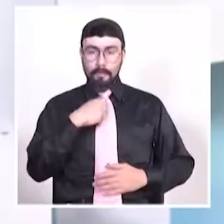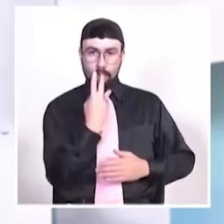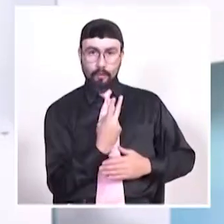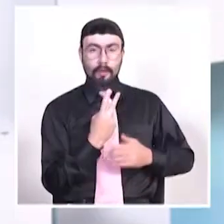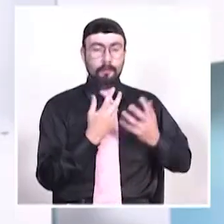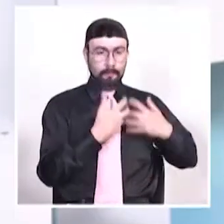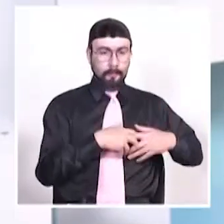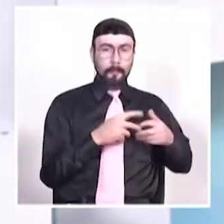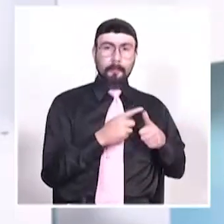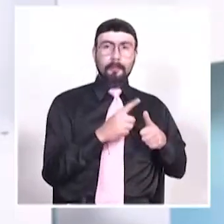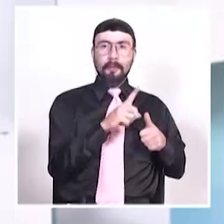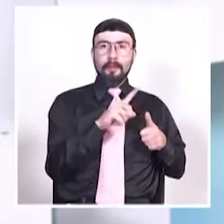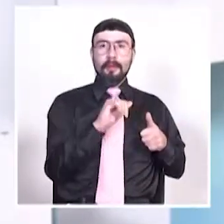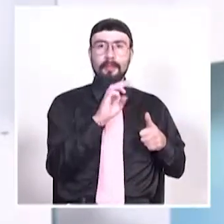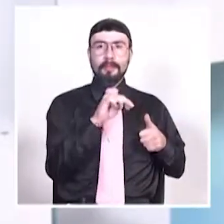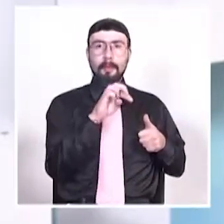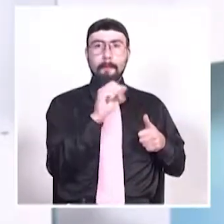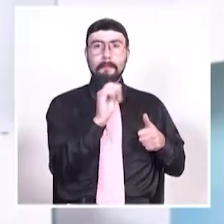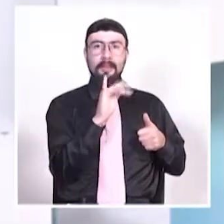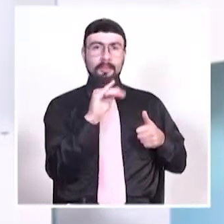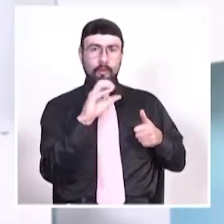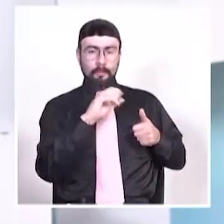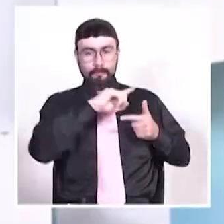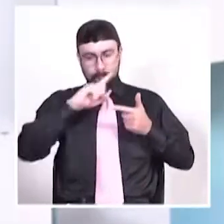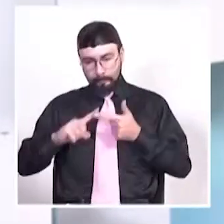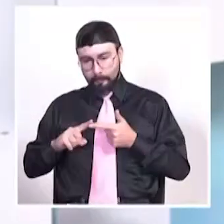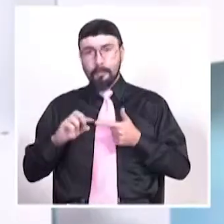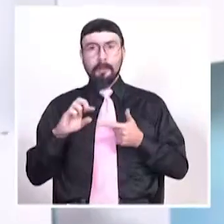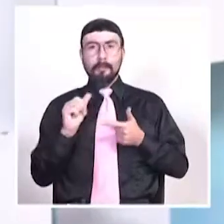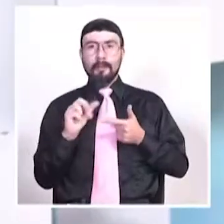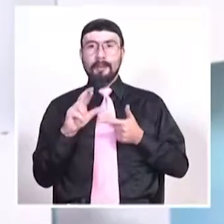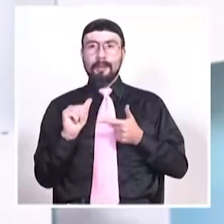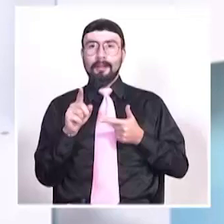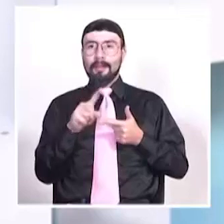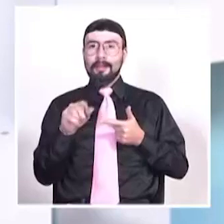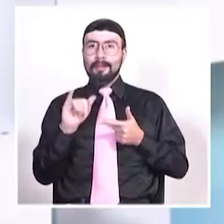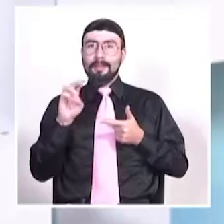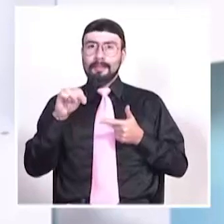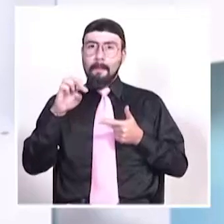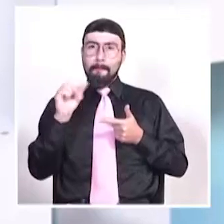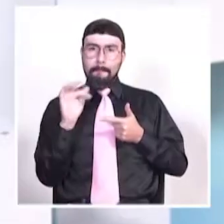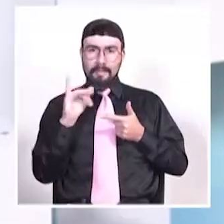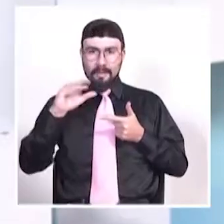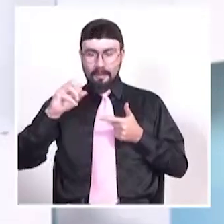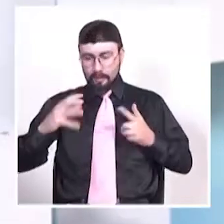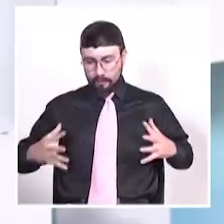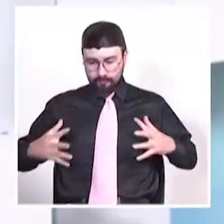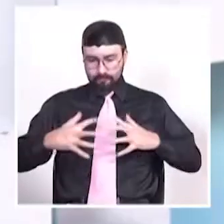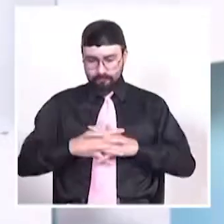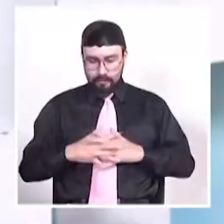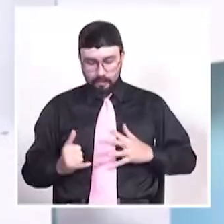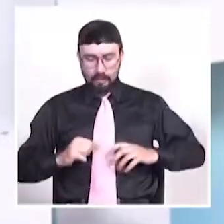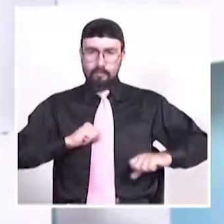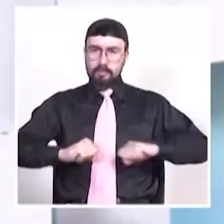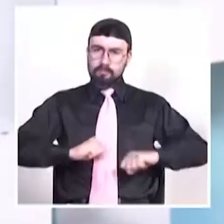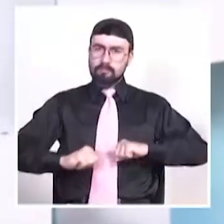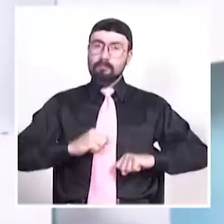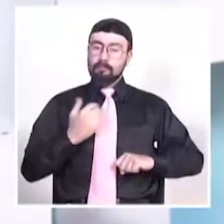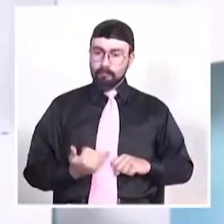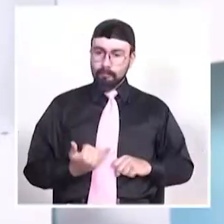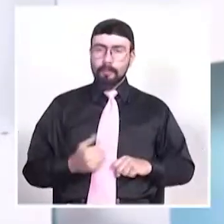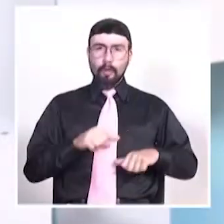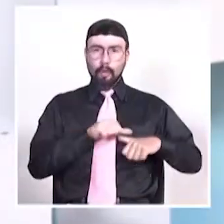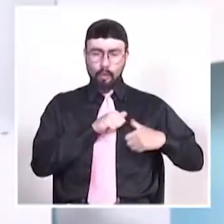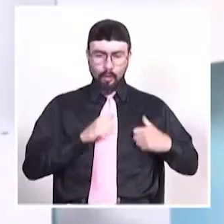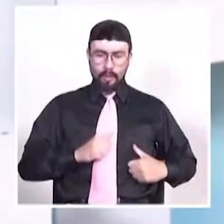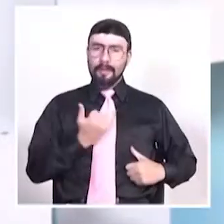el simpático y el parasimpático, los cuales se alternan en las funciones en el organismo, ¿sí? Y en el corazón